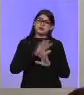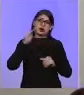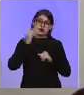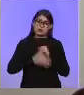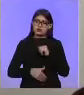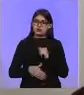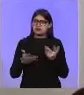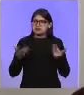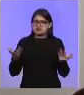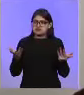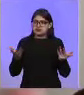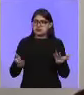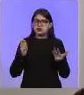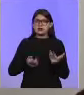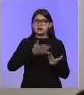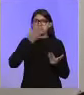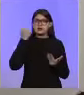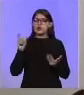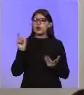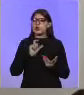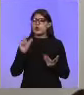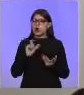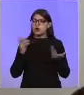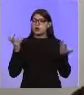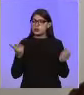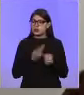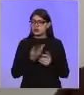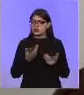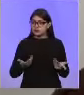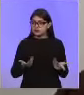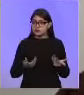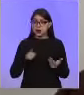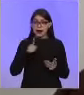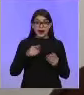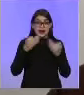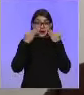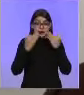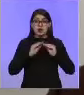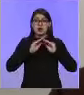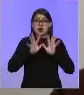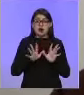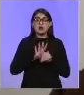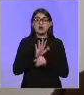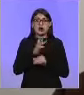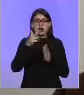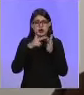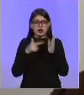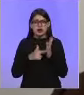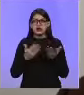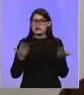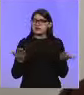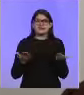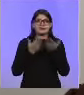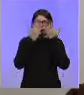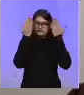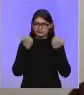sido conocidos por la autoridad. Es decir, la prescripción no me resulta evidente. Por otro lado, si bien puede